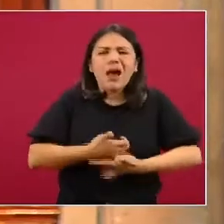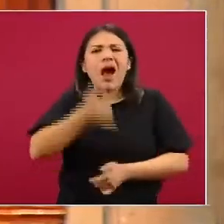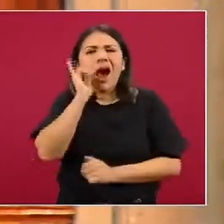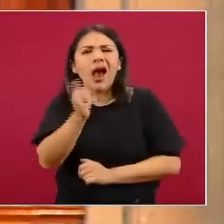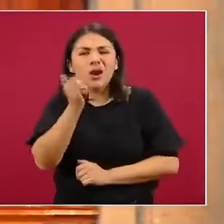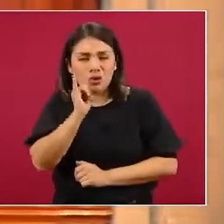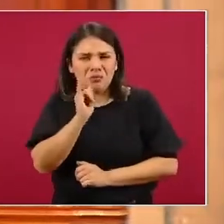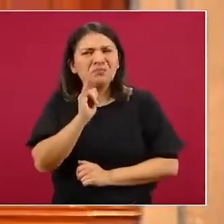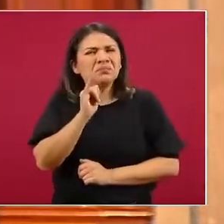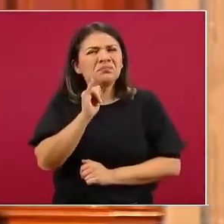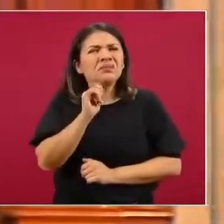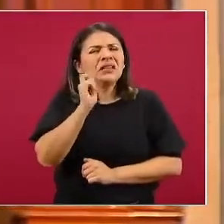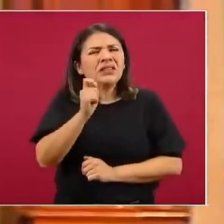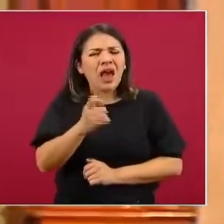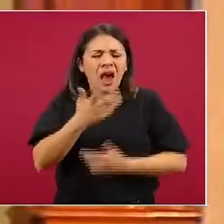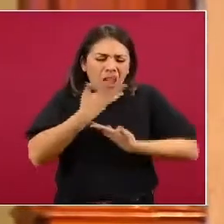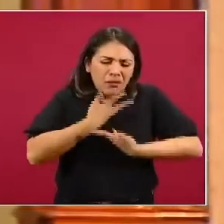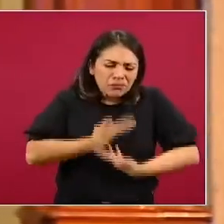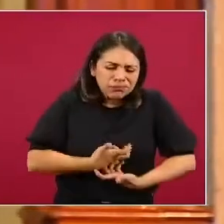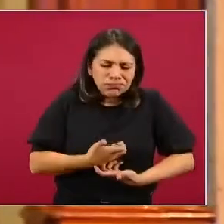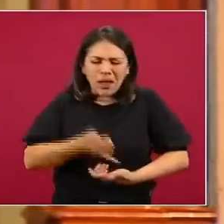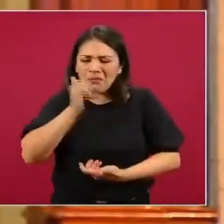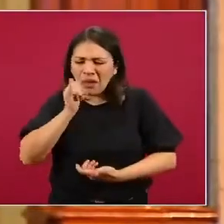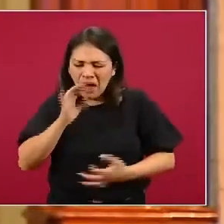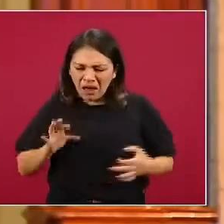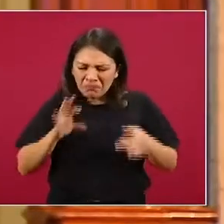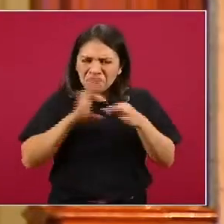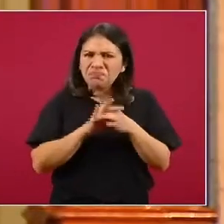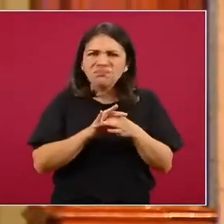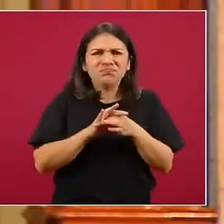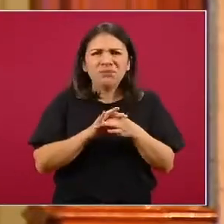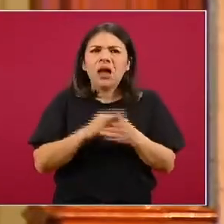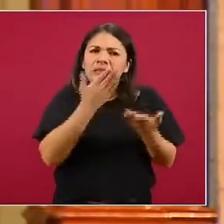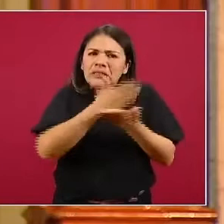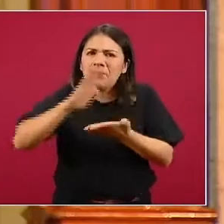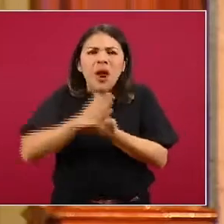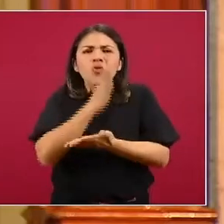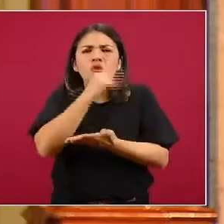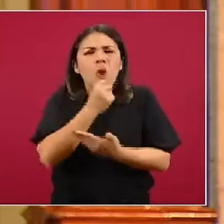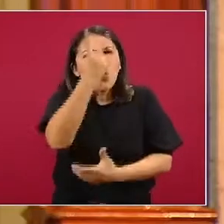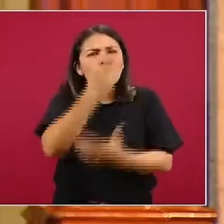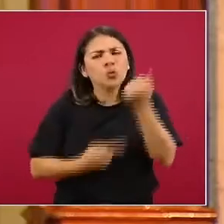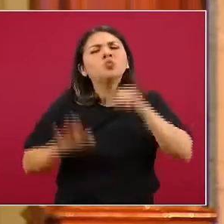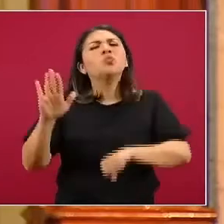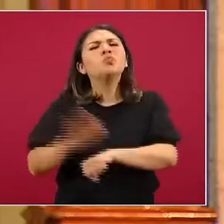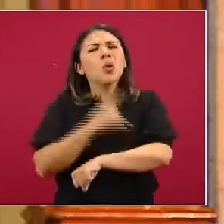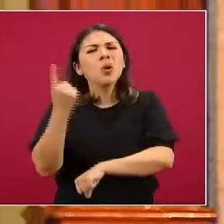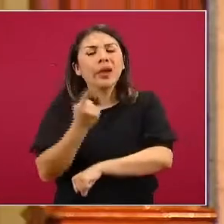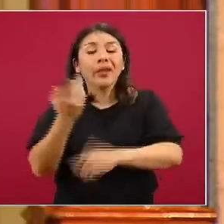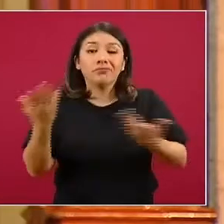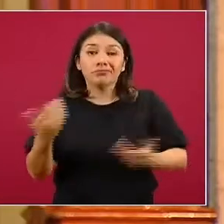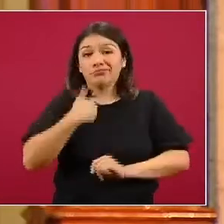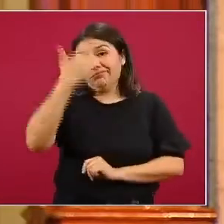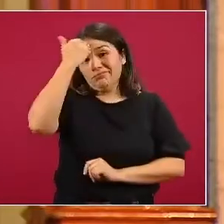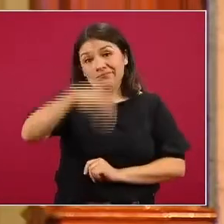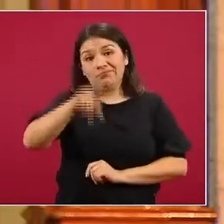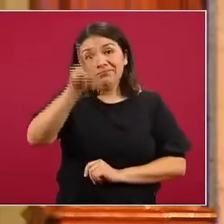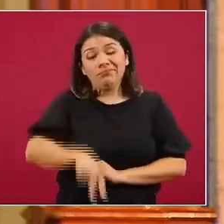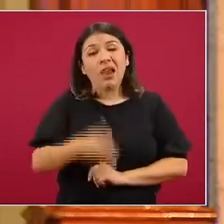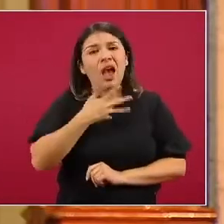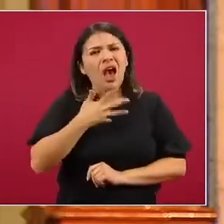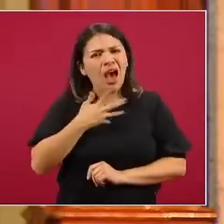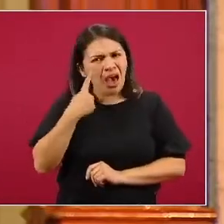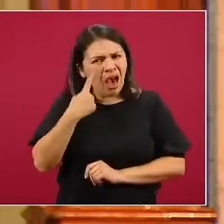importante alcohol y depresión? ¿Por qué las dos enfermedades? ¿Por qué no alcohol y otra enfermedad? ¿Por qué ese lema? Bueno, sabemos que hay